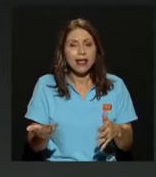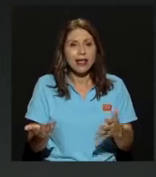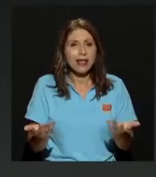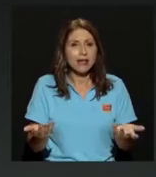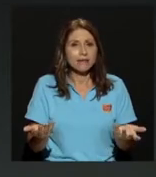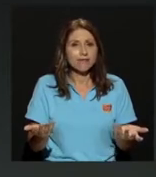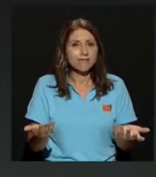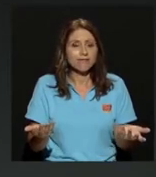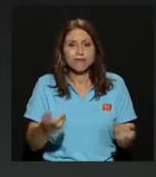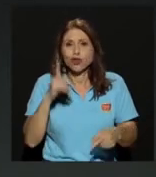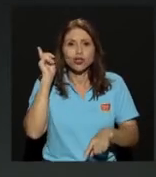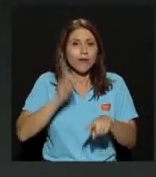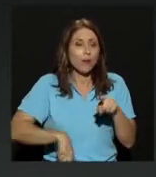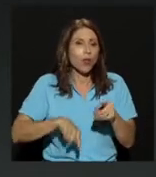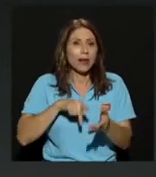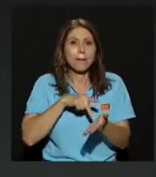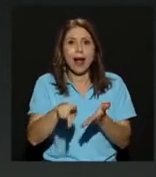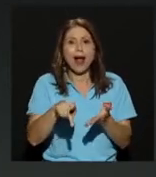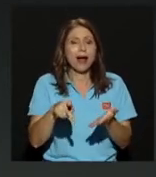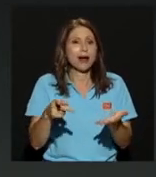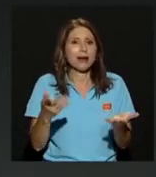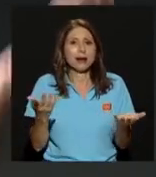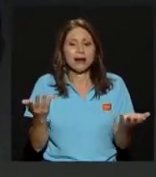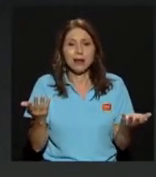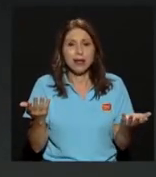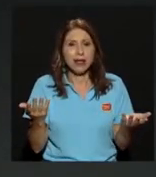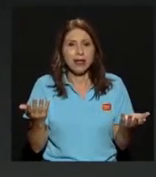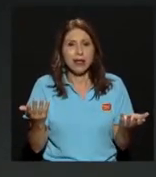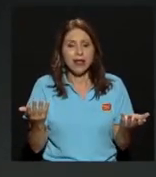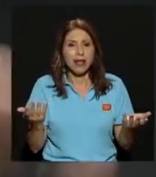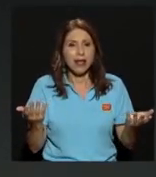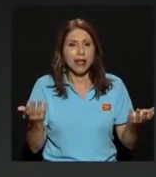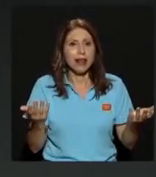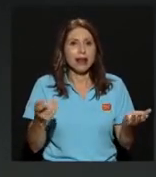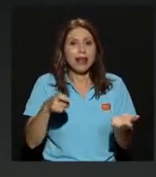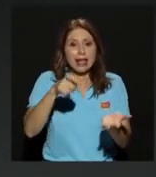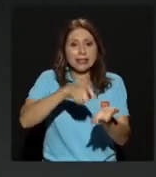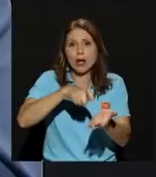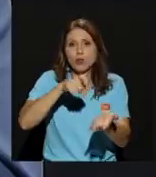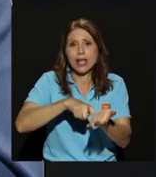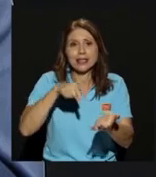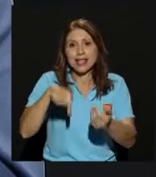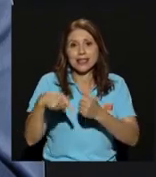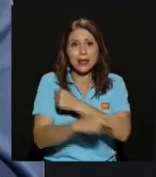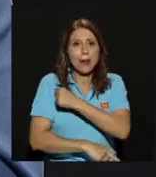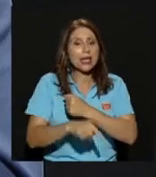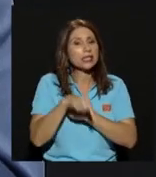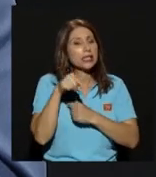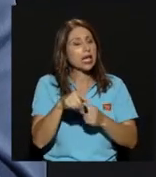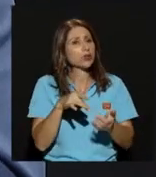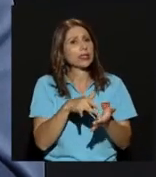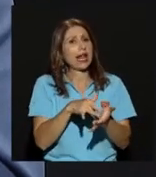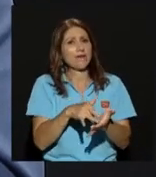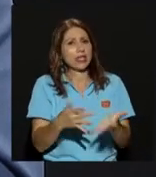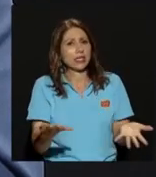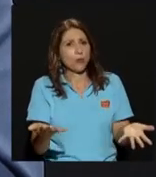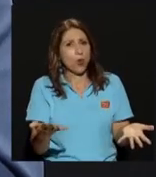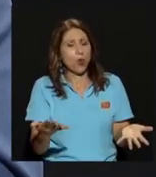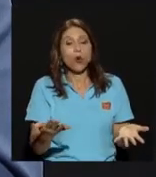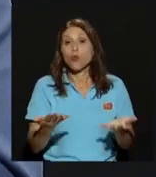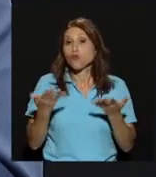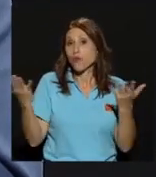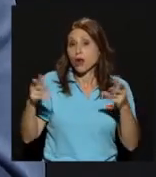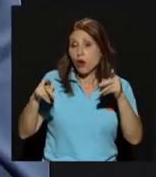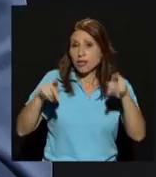no se va a poder pagar las deudas de este país y eso es gravísimo bueno las personas